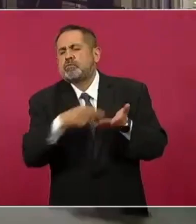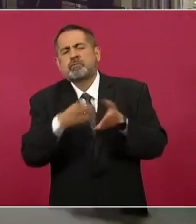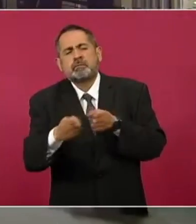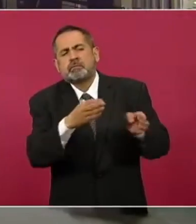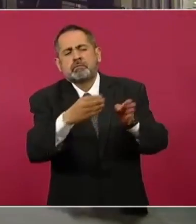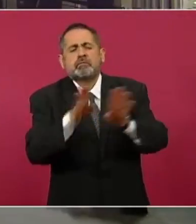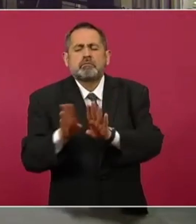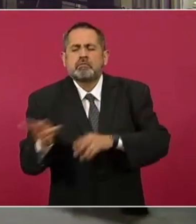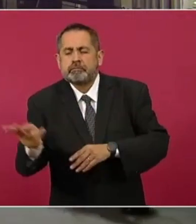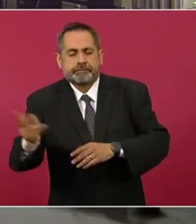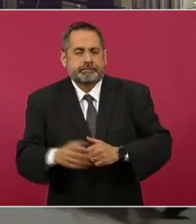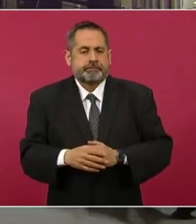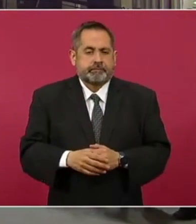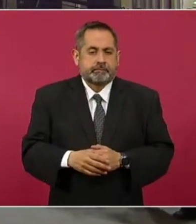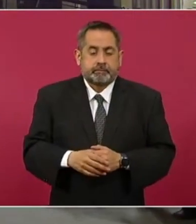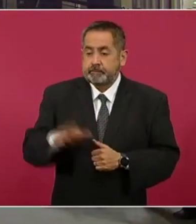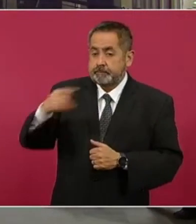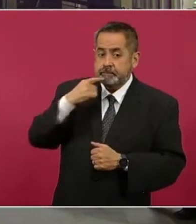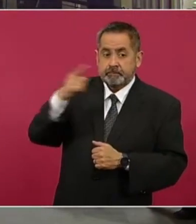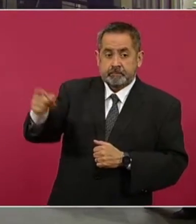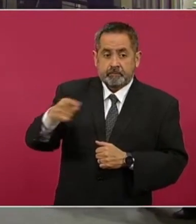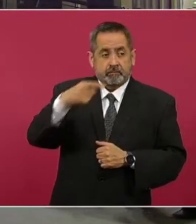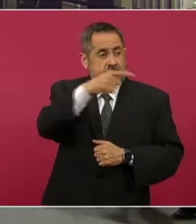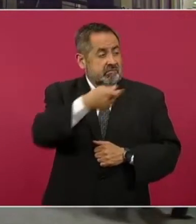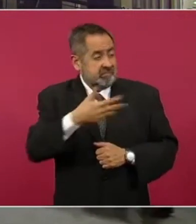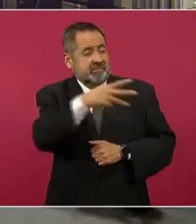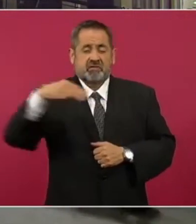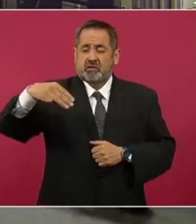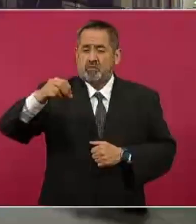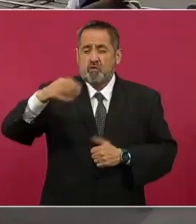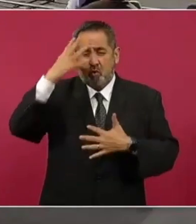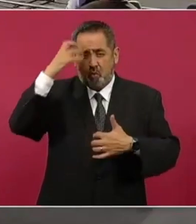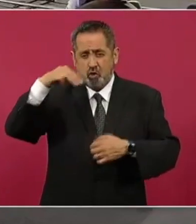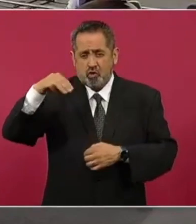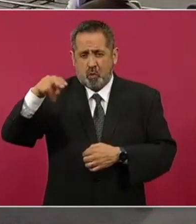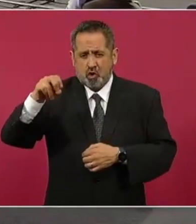tal? Ah, mira, ahí donde está el mono.